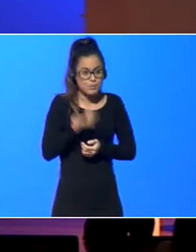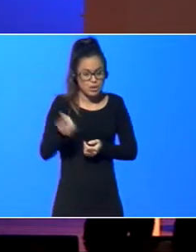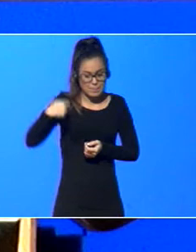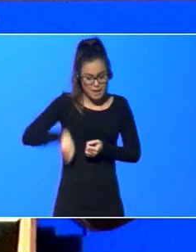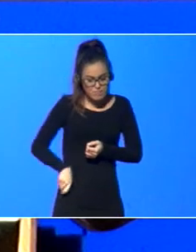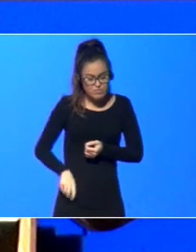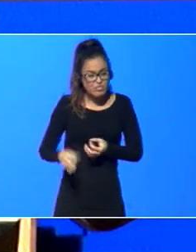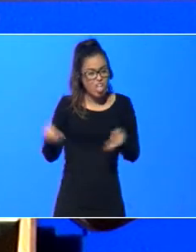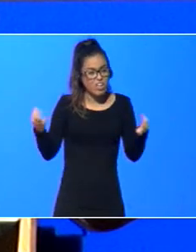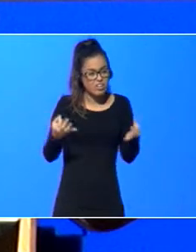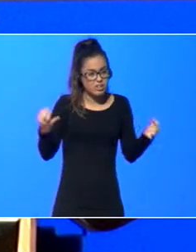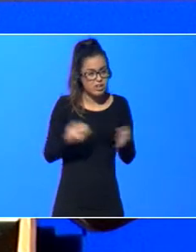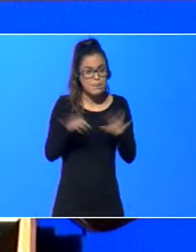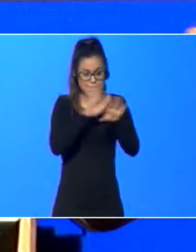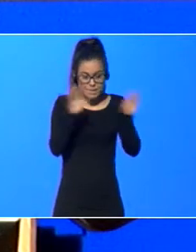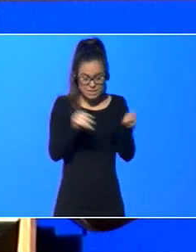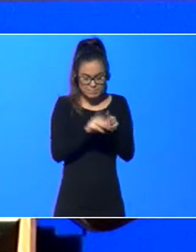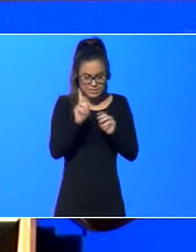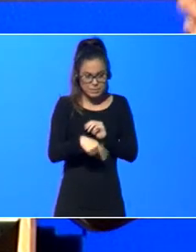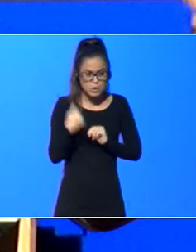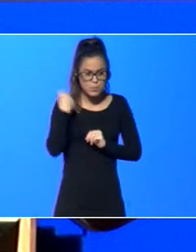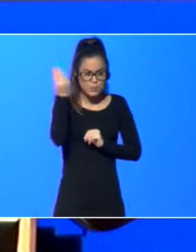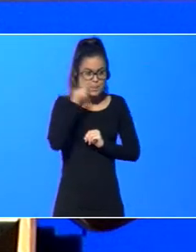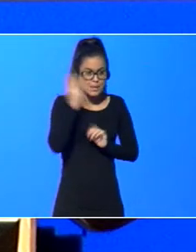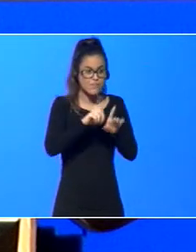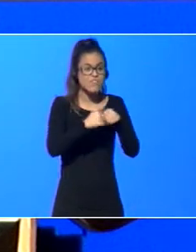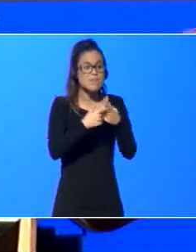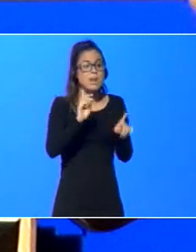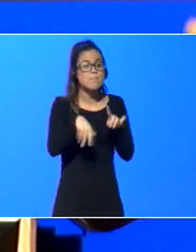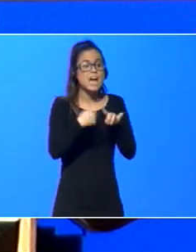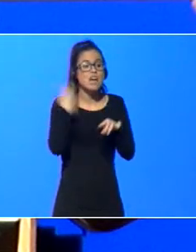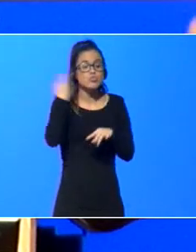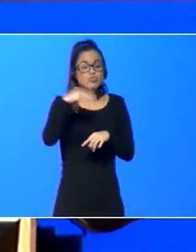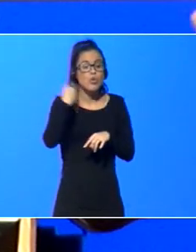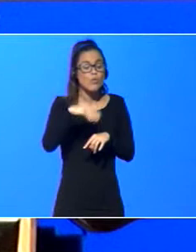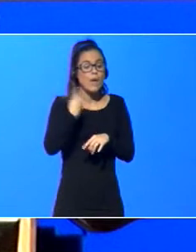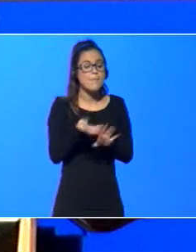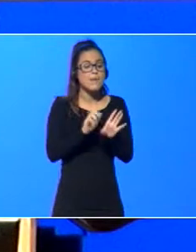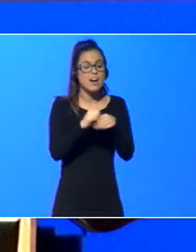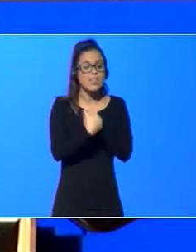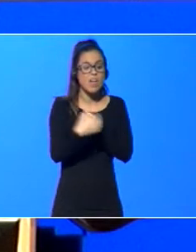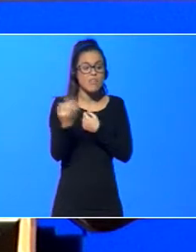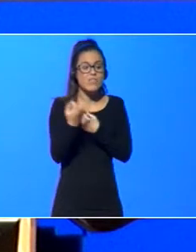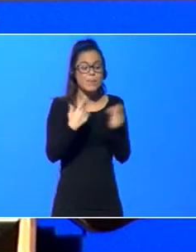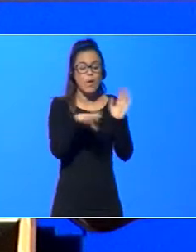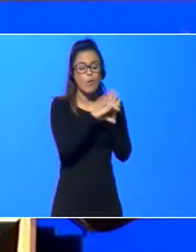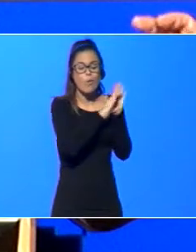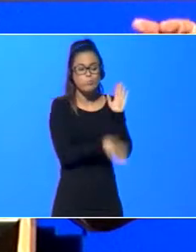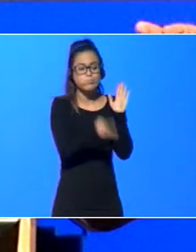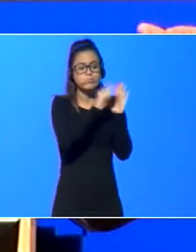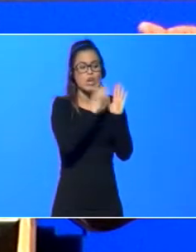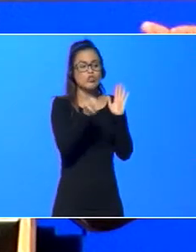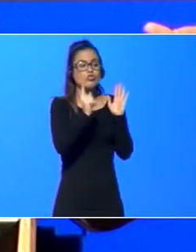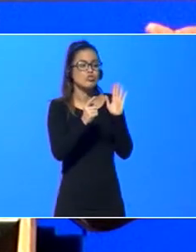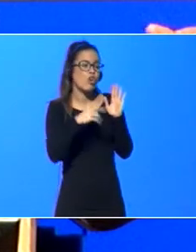profesionales? ¿No? Y muy brevemente, creo que las familias y los jóvenes tienen que tomar parte también en el ámbito curricular, no solo organizar